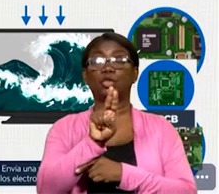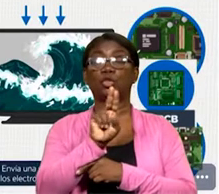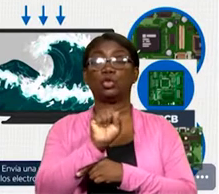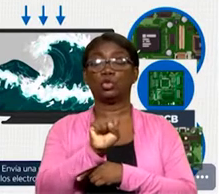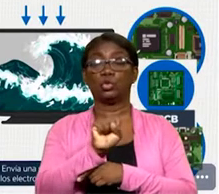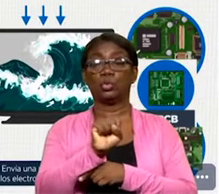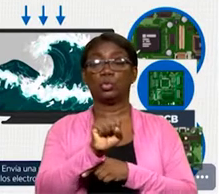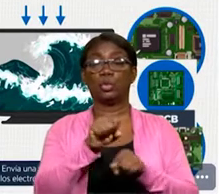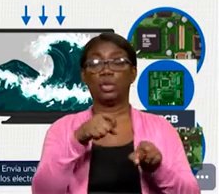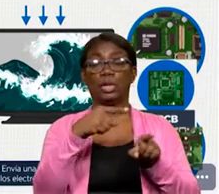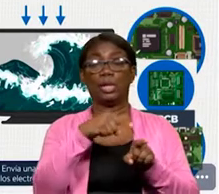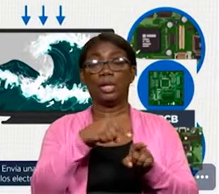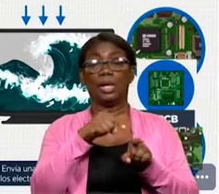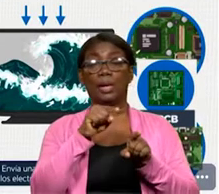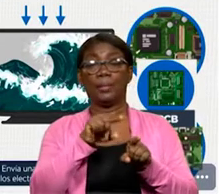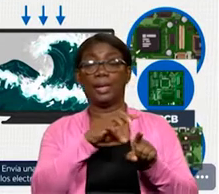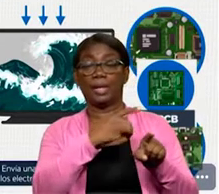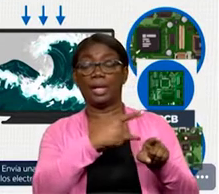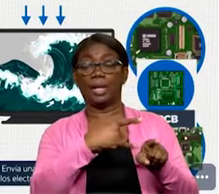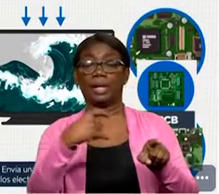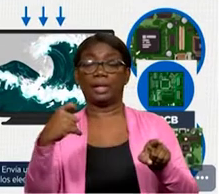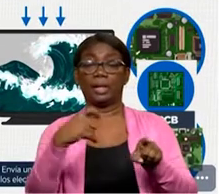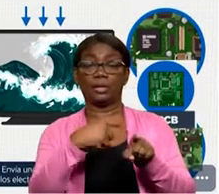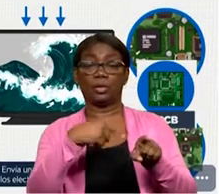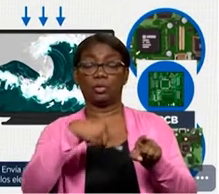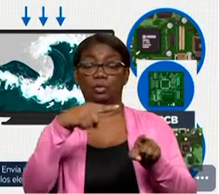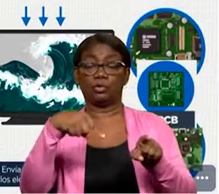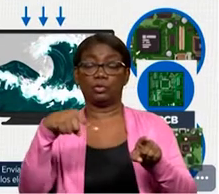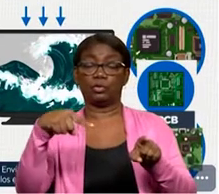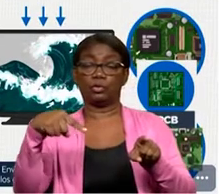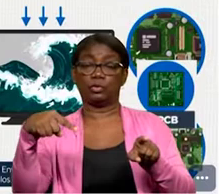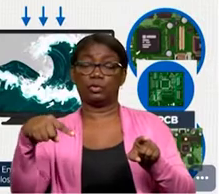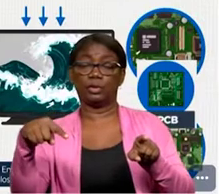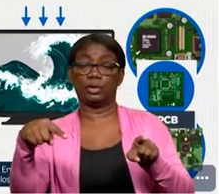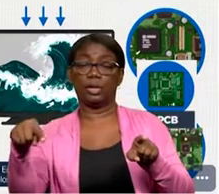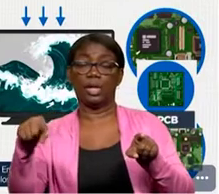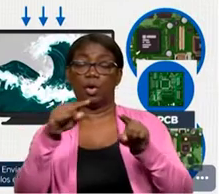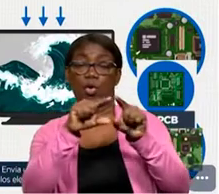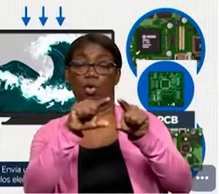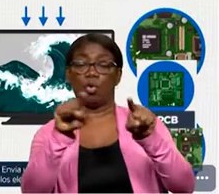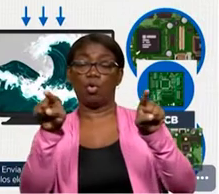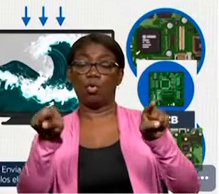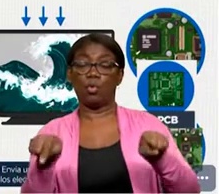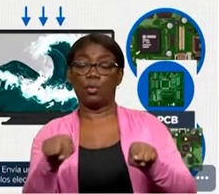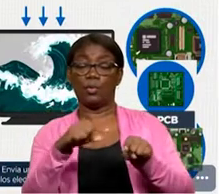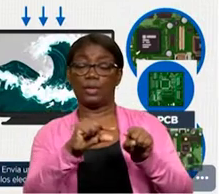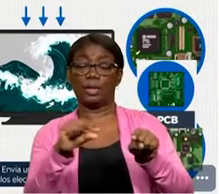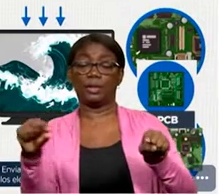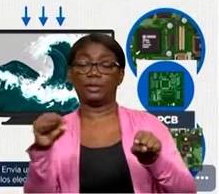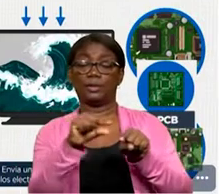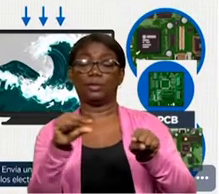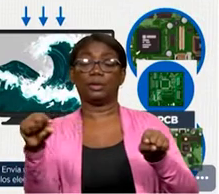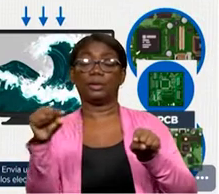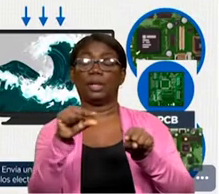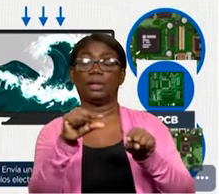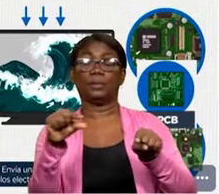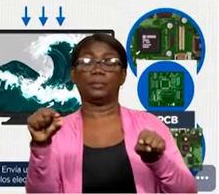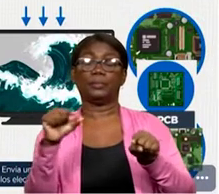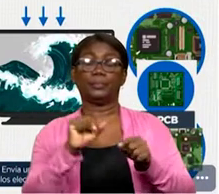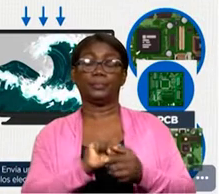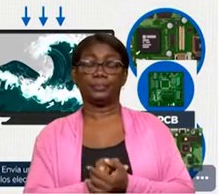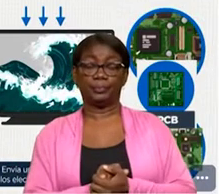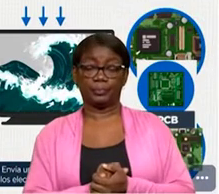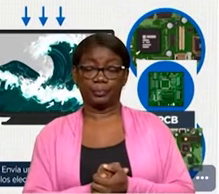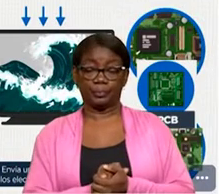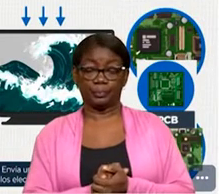de retroalimentación para que se genere dicho barrido horizontal. Aquí, en